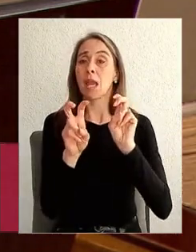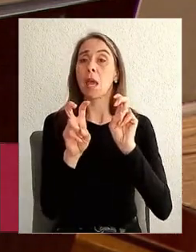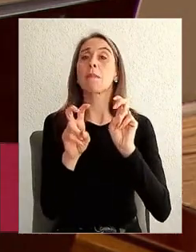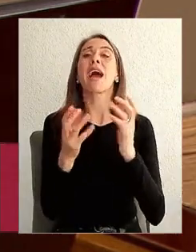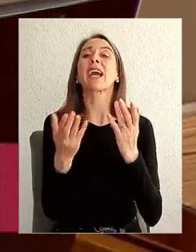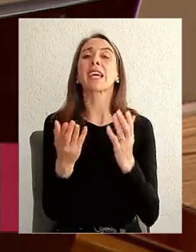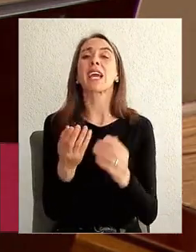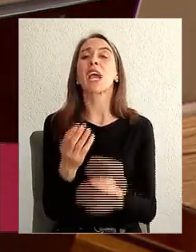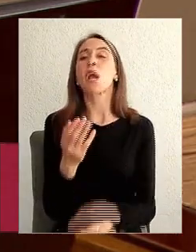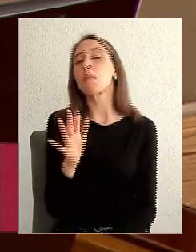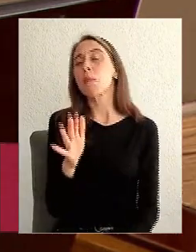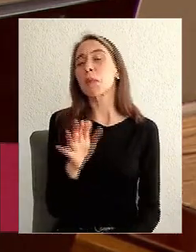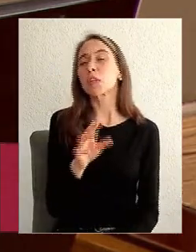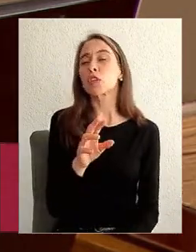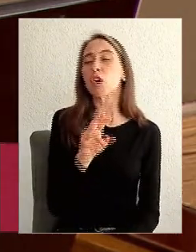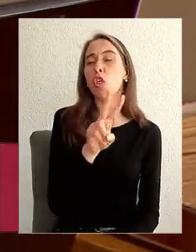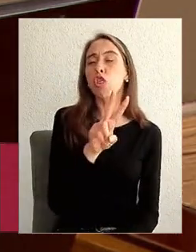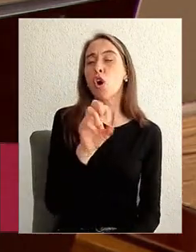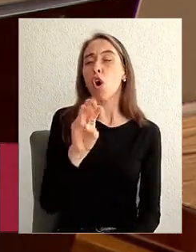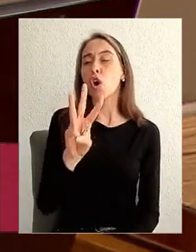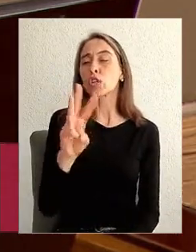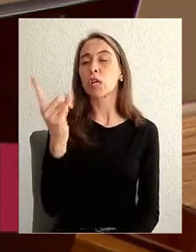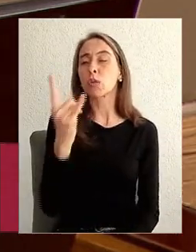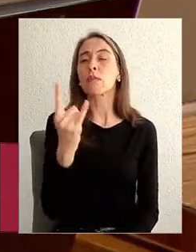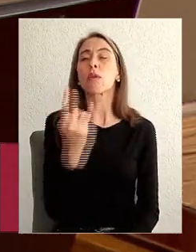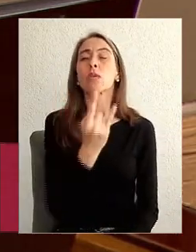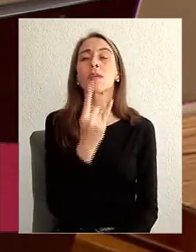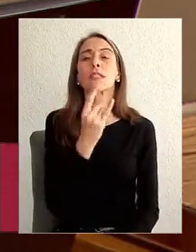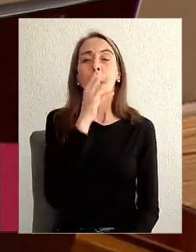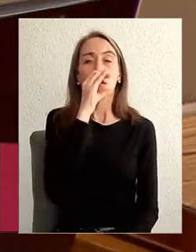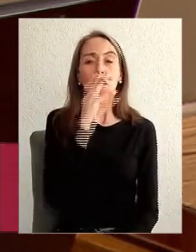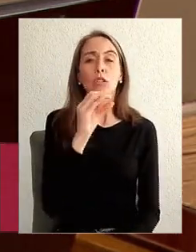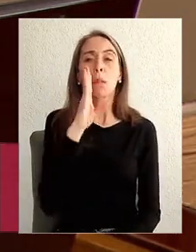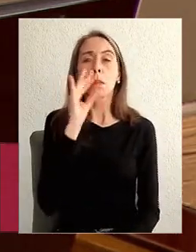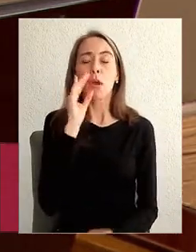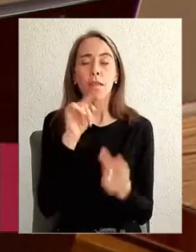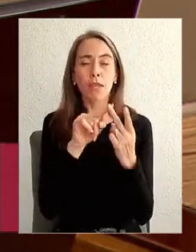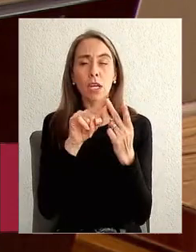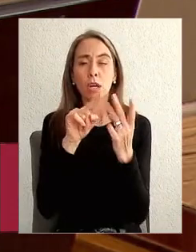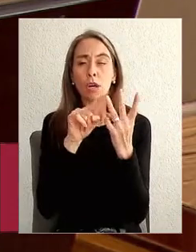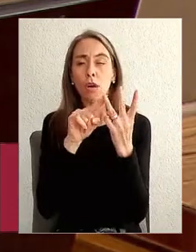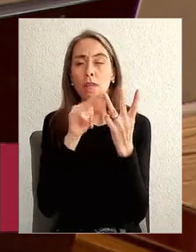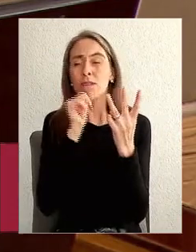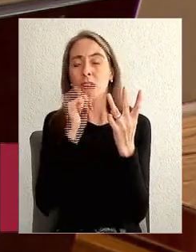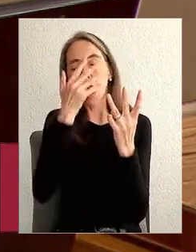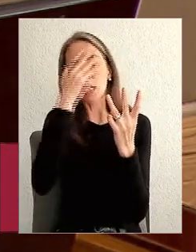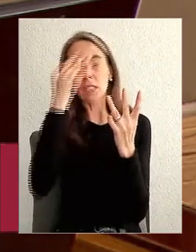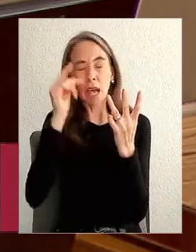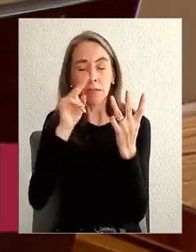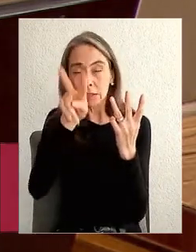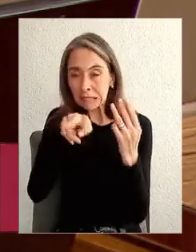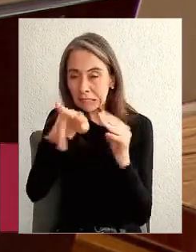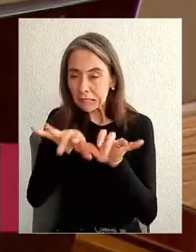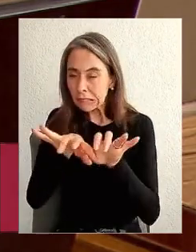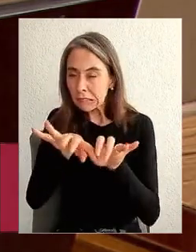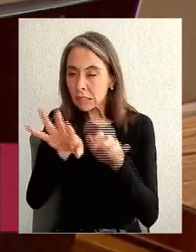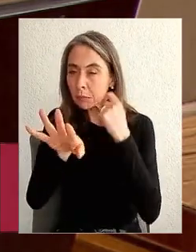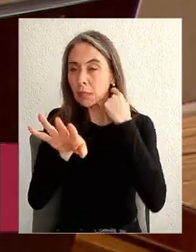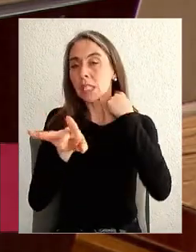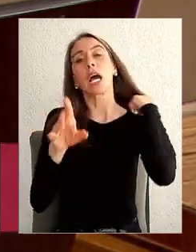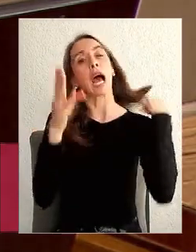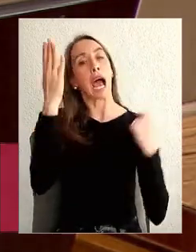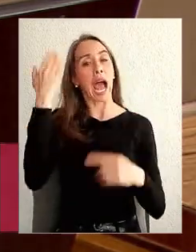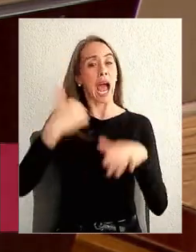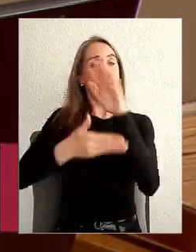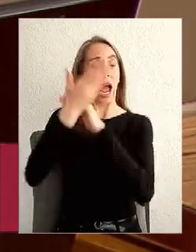universidades, la de Concepción, la del Biobío, la verdad en este momento estoy buscando el detalle de los otros, y que se había conversado, entiendo, con el Ministerio